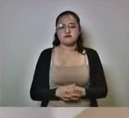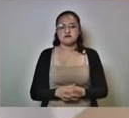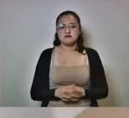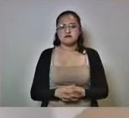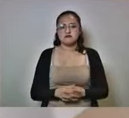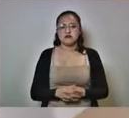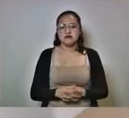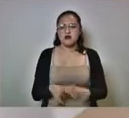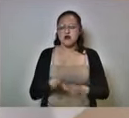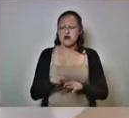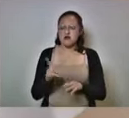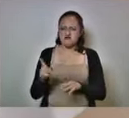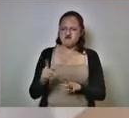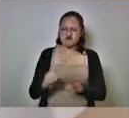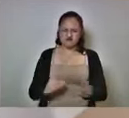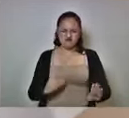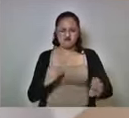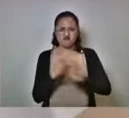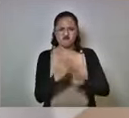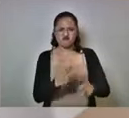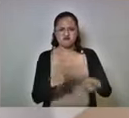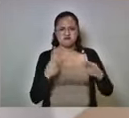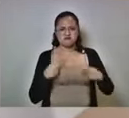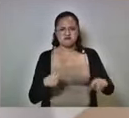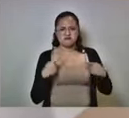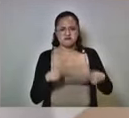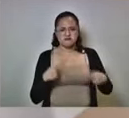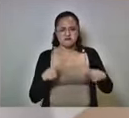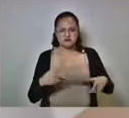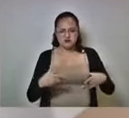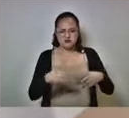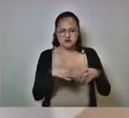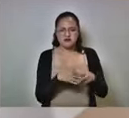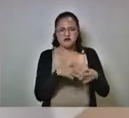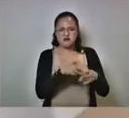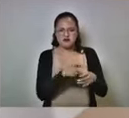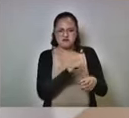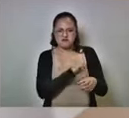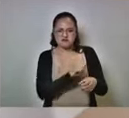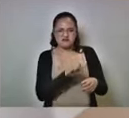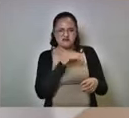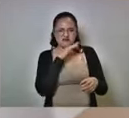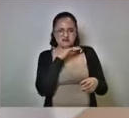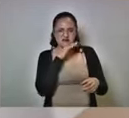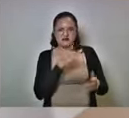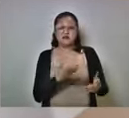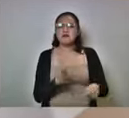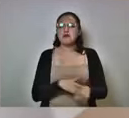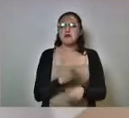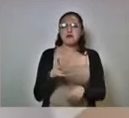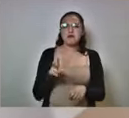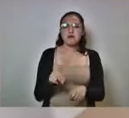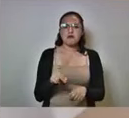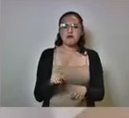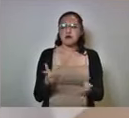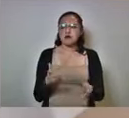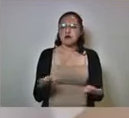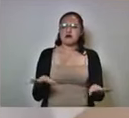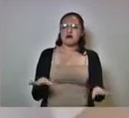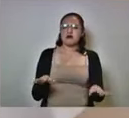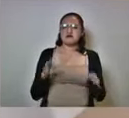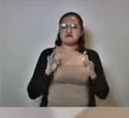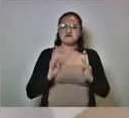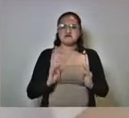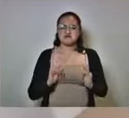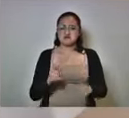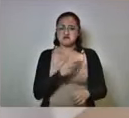en el combate al crimen organizado, a la delincuencia? ¿Por qué no hicieron nada?